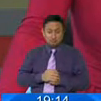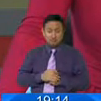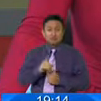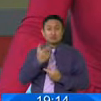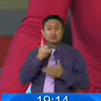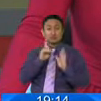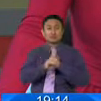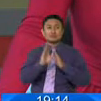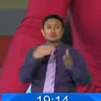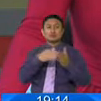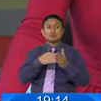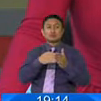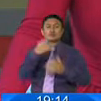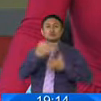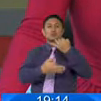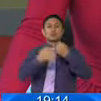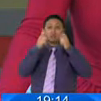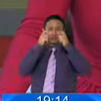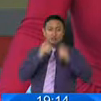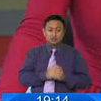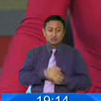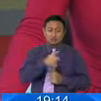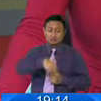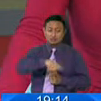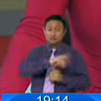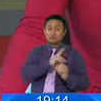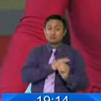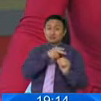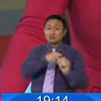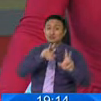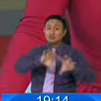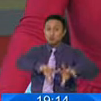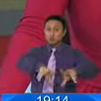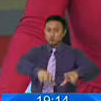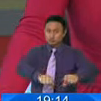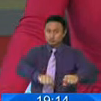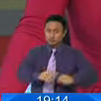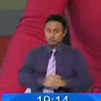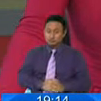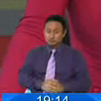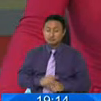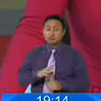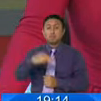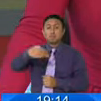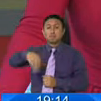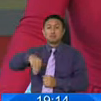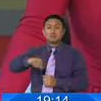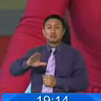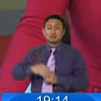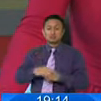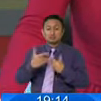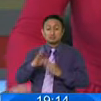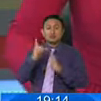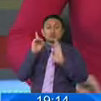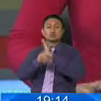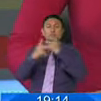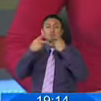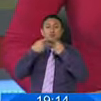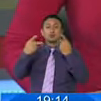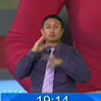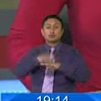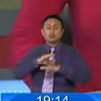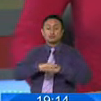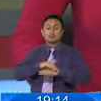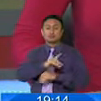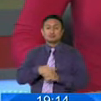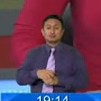y fiscales que supuestamente están involucrados en actos de corrupción. Este miércoles presentó una denuncia pública tras el